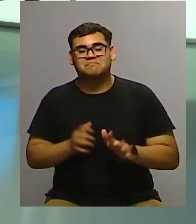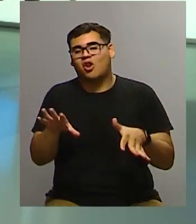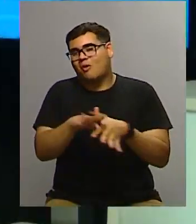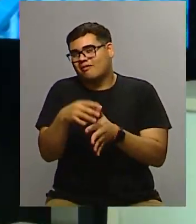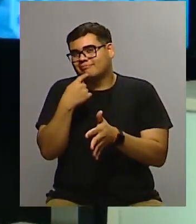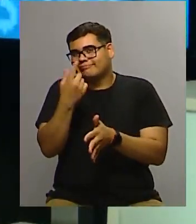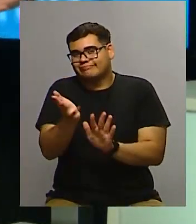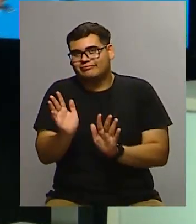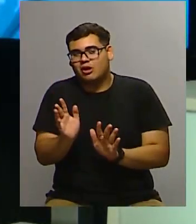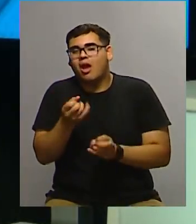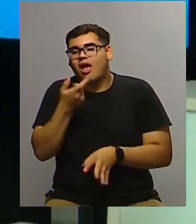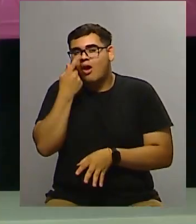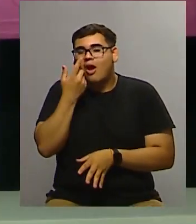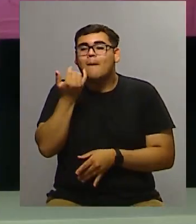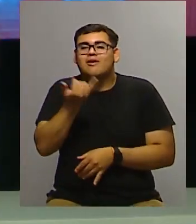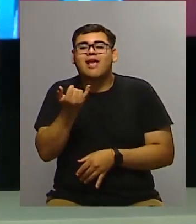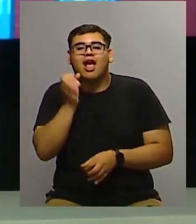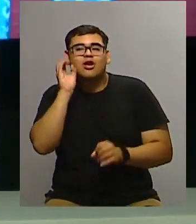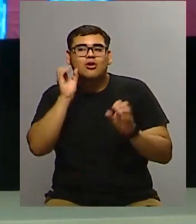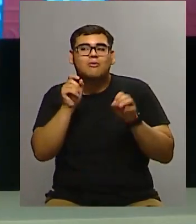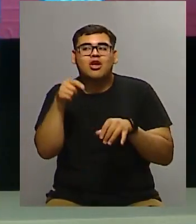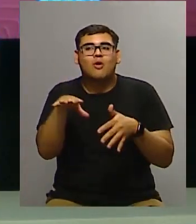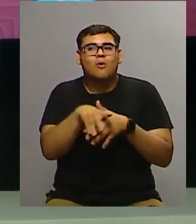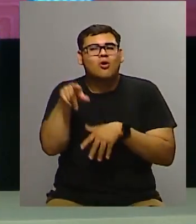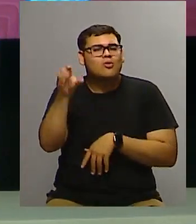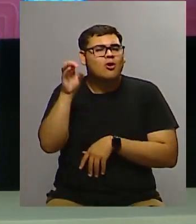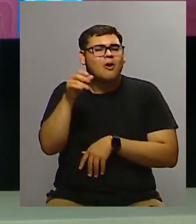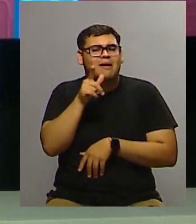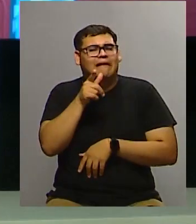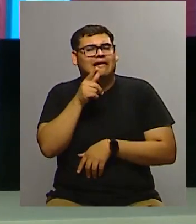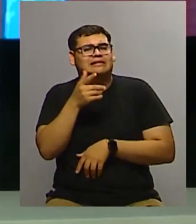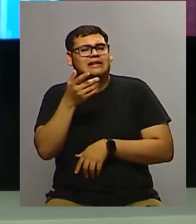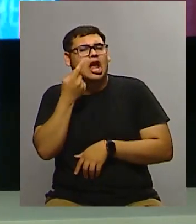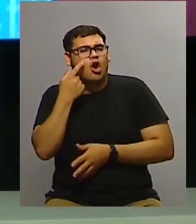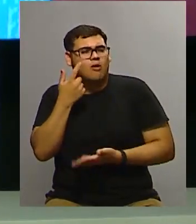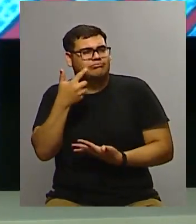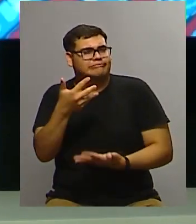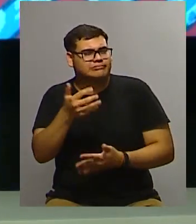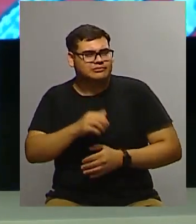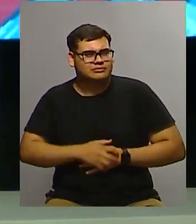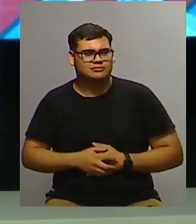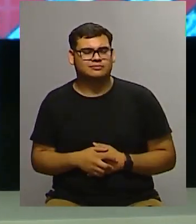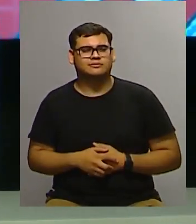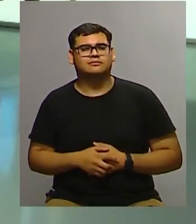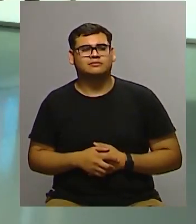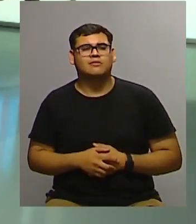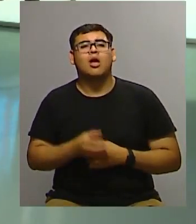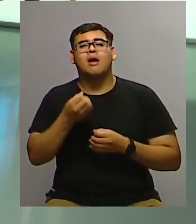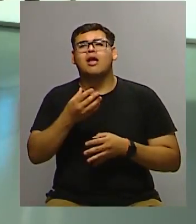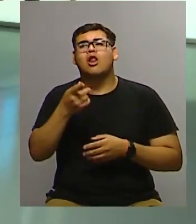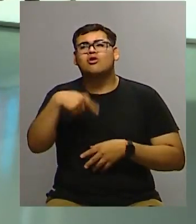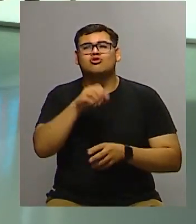preguntar porque Sí, claro. suenan nombres, ¿no? Sí, y lo vos sé. sos uno de los que suena. Lo sé, creo que también suena porque uno trabaja mucho